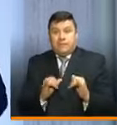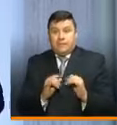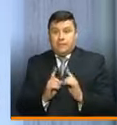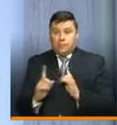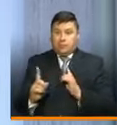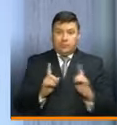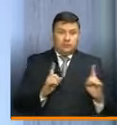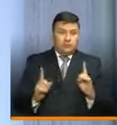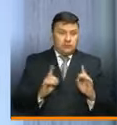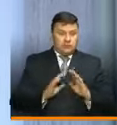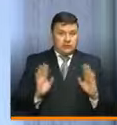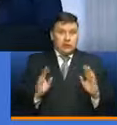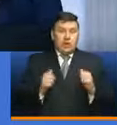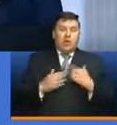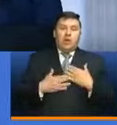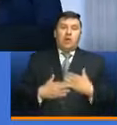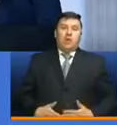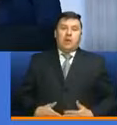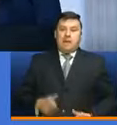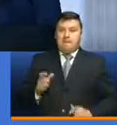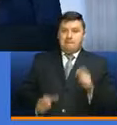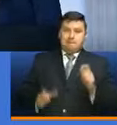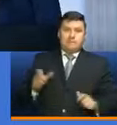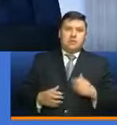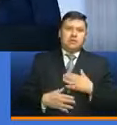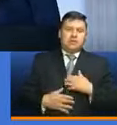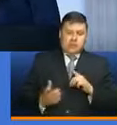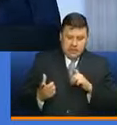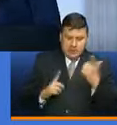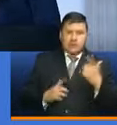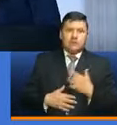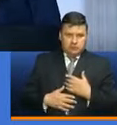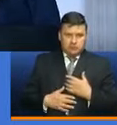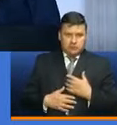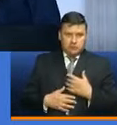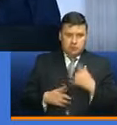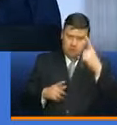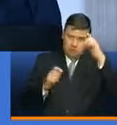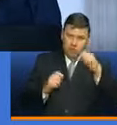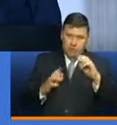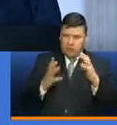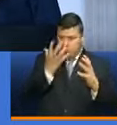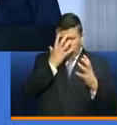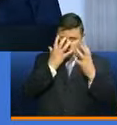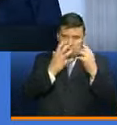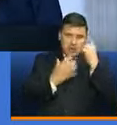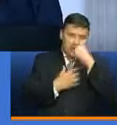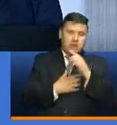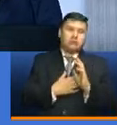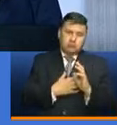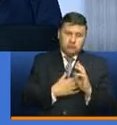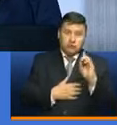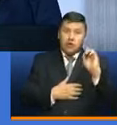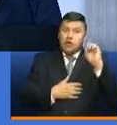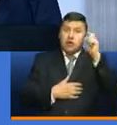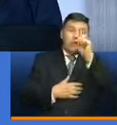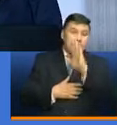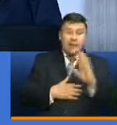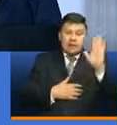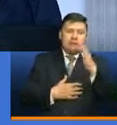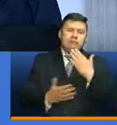aislamiento, tener una gran cantidad de personas que estén ya con la capacidad de proteger su cara. De tal manera que el Gobierno